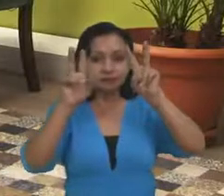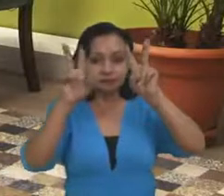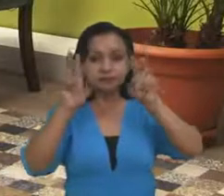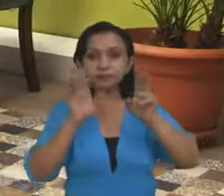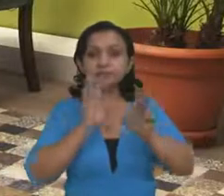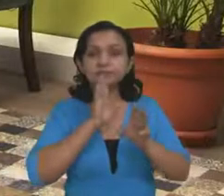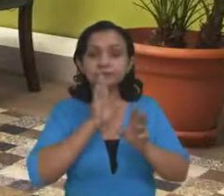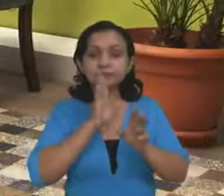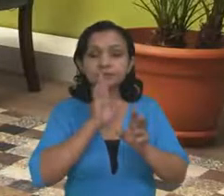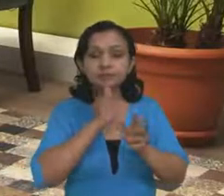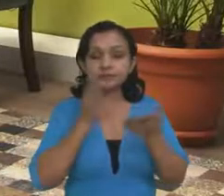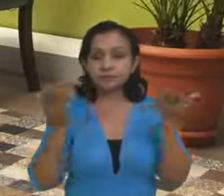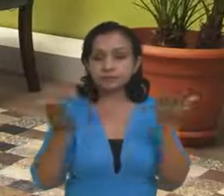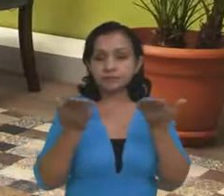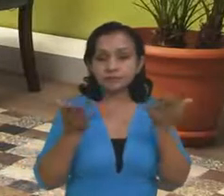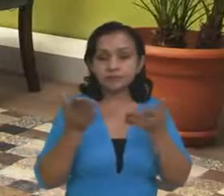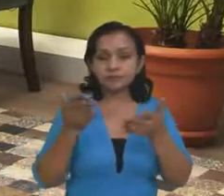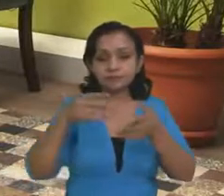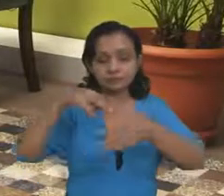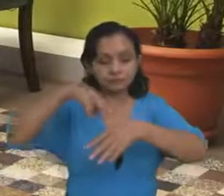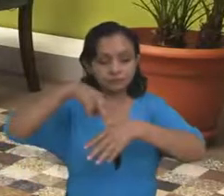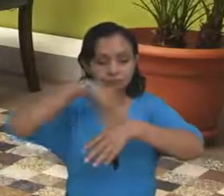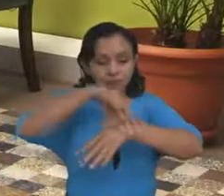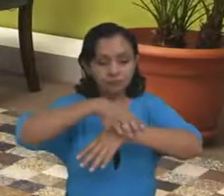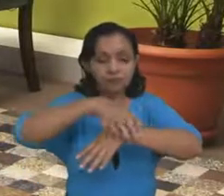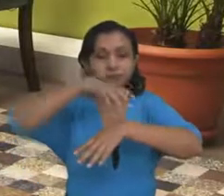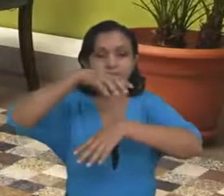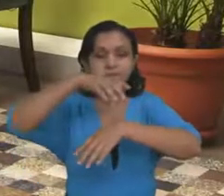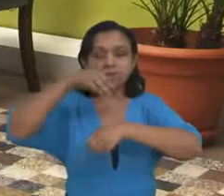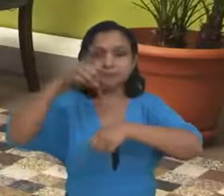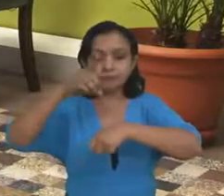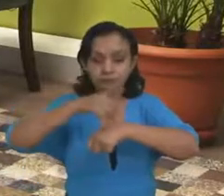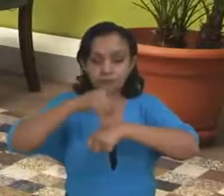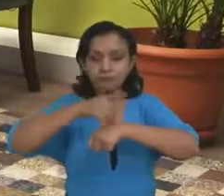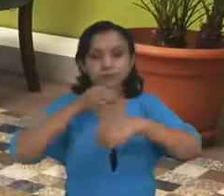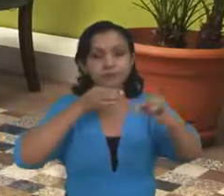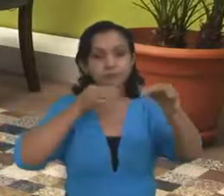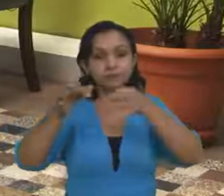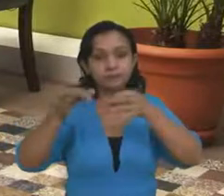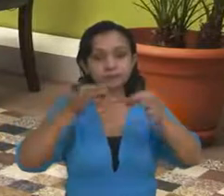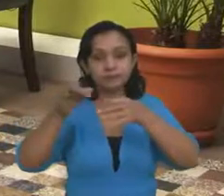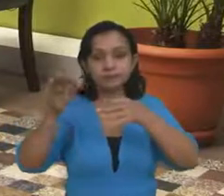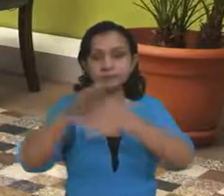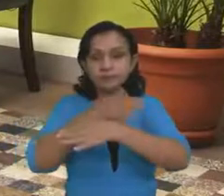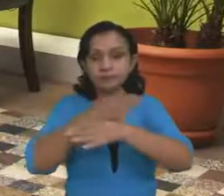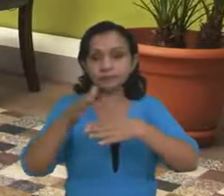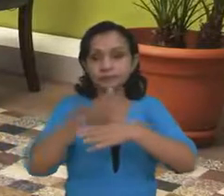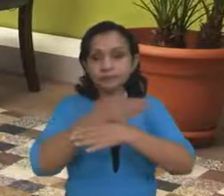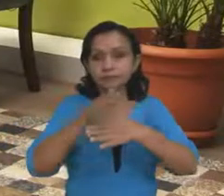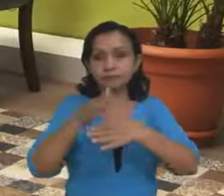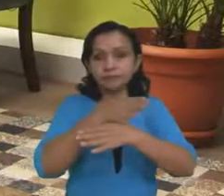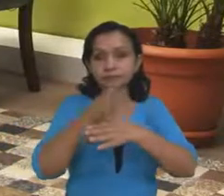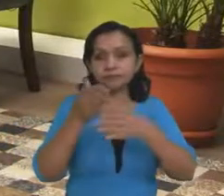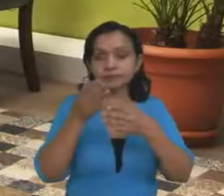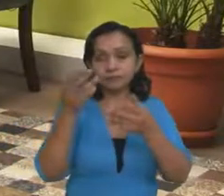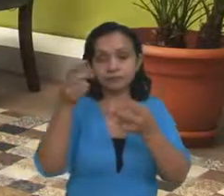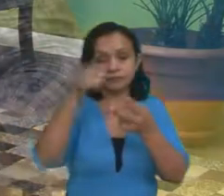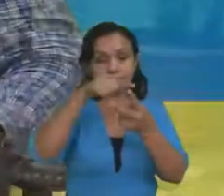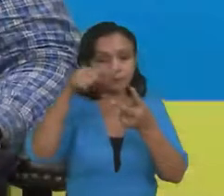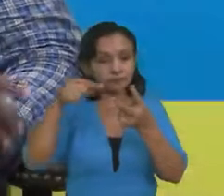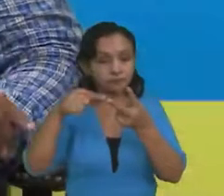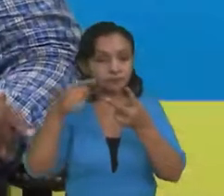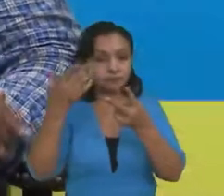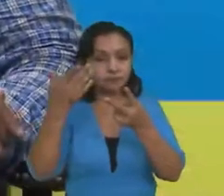sobre las recuperaciones de esguinces y fracturas. Ya el doctor nos decía las diferencias entre las dos, los